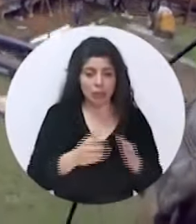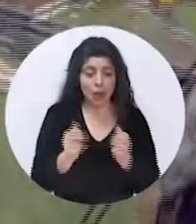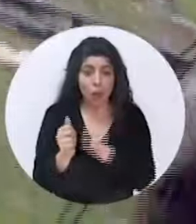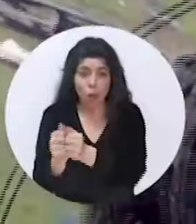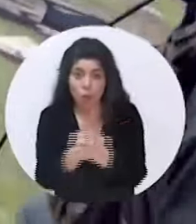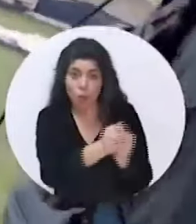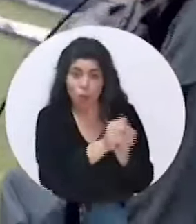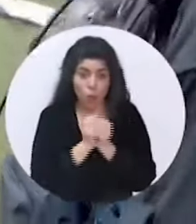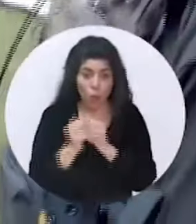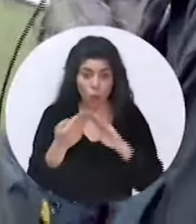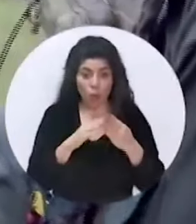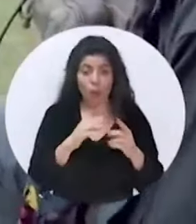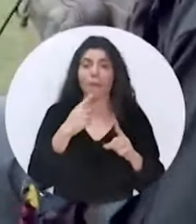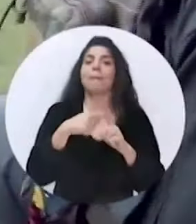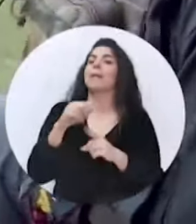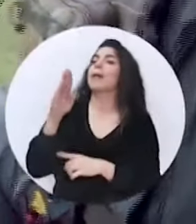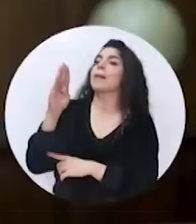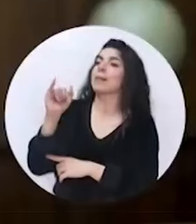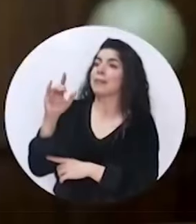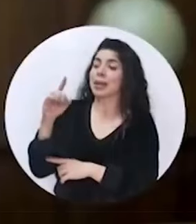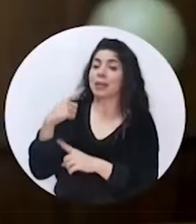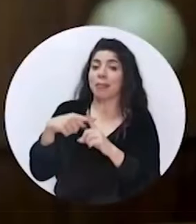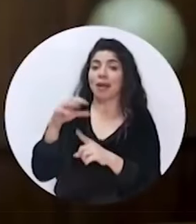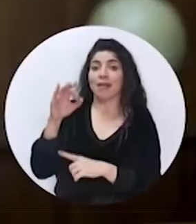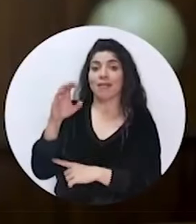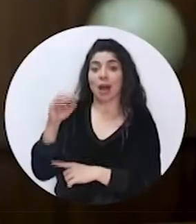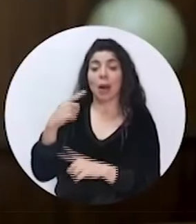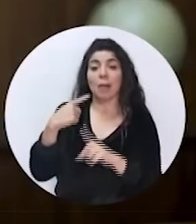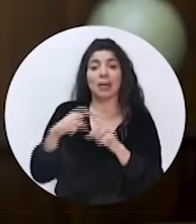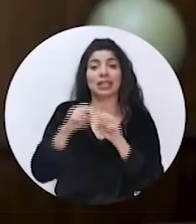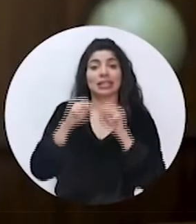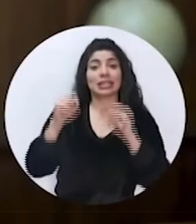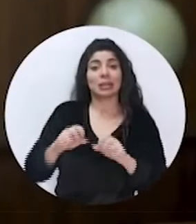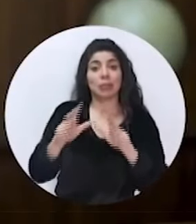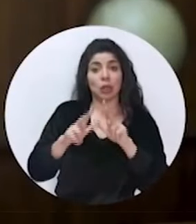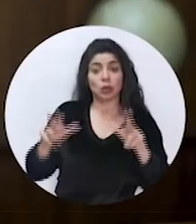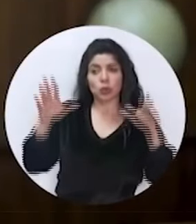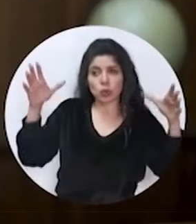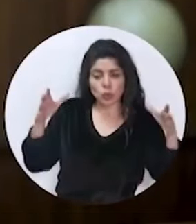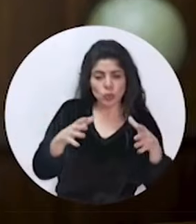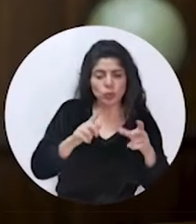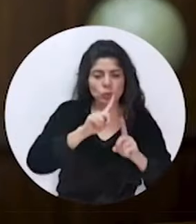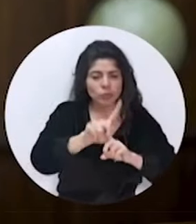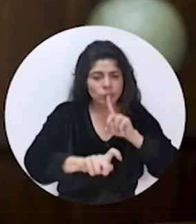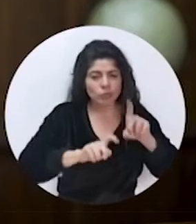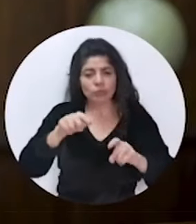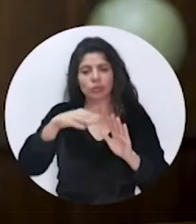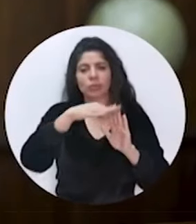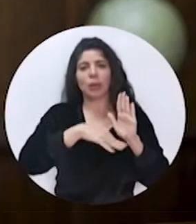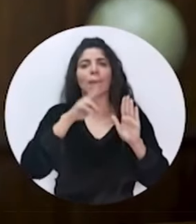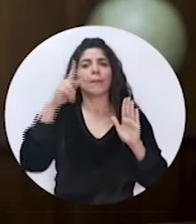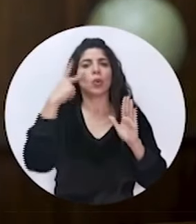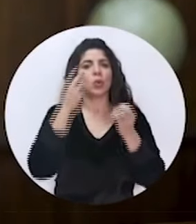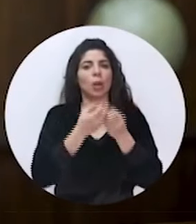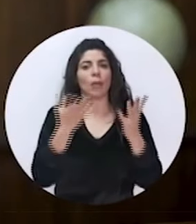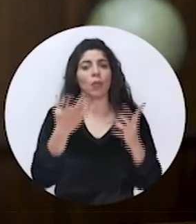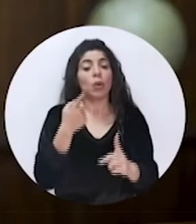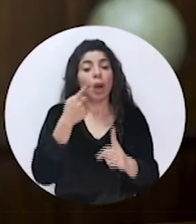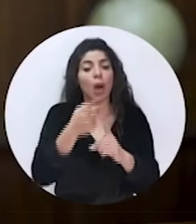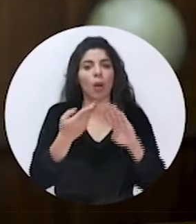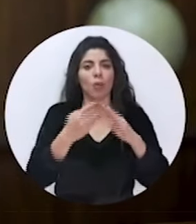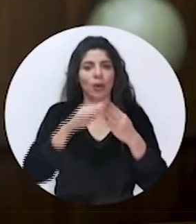estaremos ejecutando, junto con los pueblos indígenas, el BID, la FAO y agencias del Sistema de Naciones Unidas, la consulta